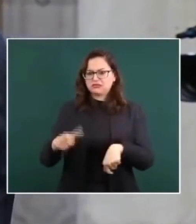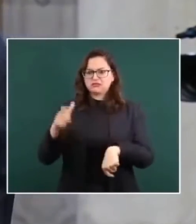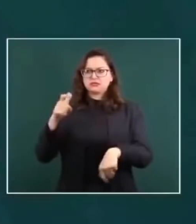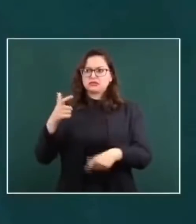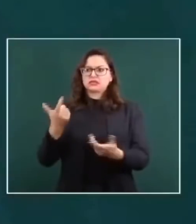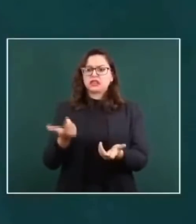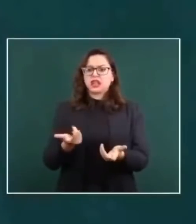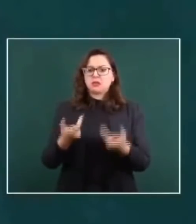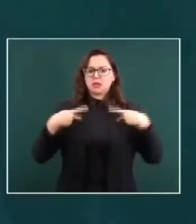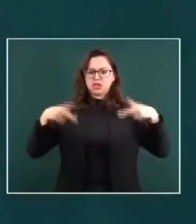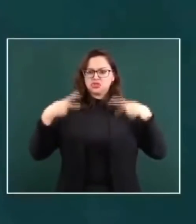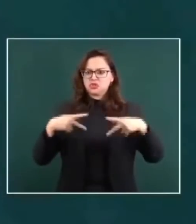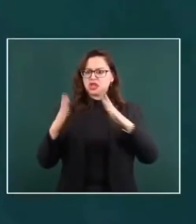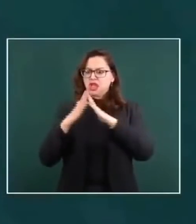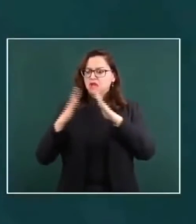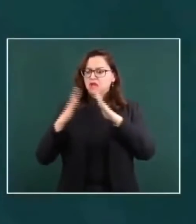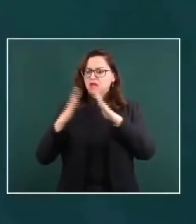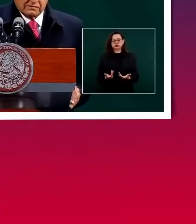queda